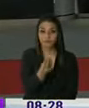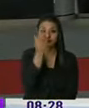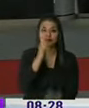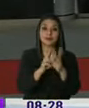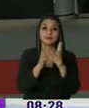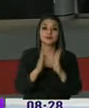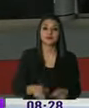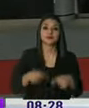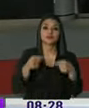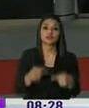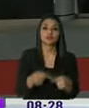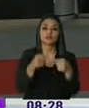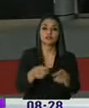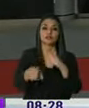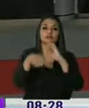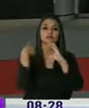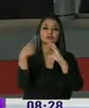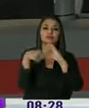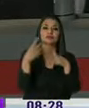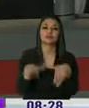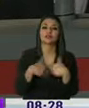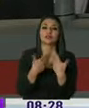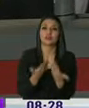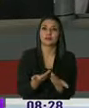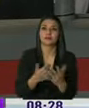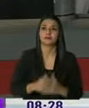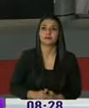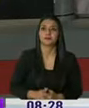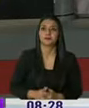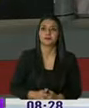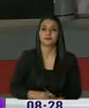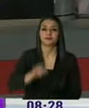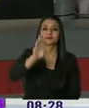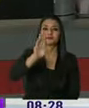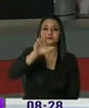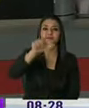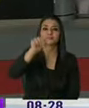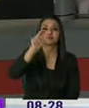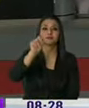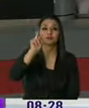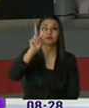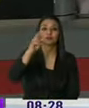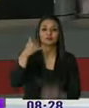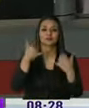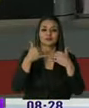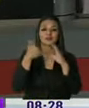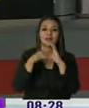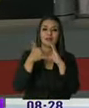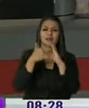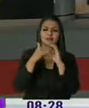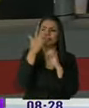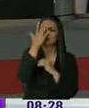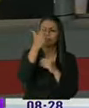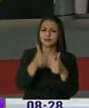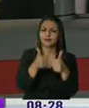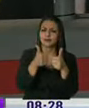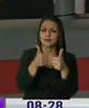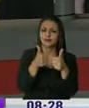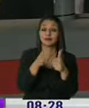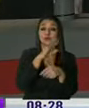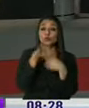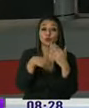día a día nos envían su información a través de esto, el Blind 2 Chat o el Blind 2 Chat. ¿Por qué es efectivo? Porque